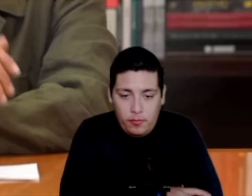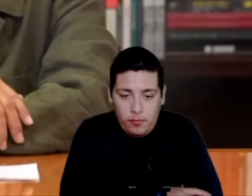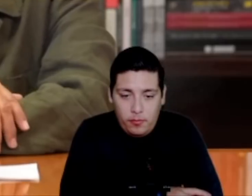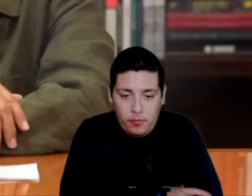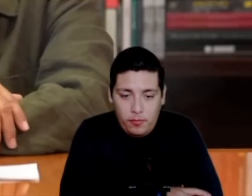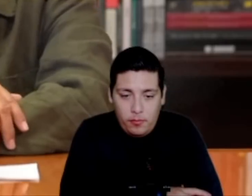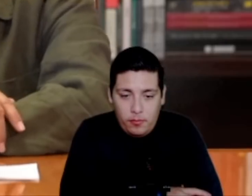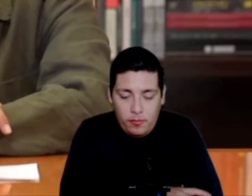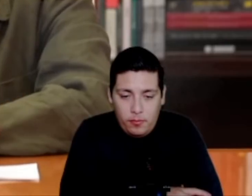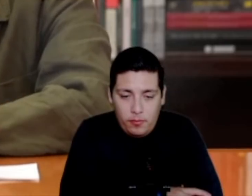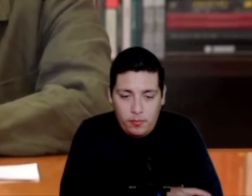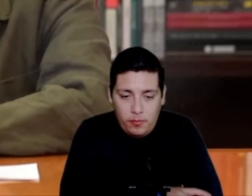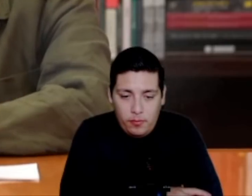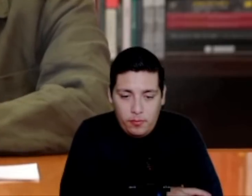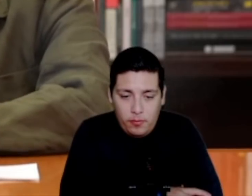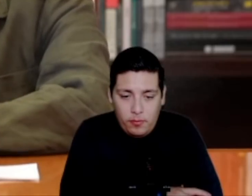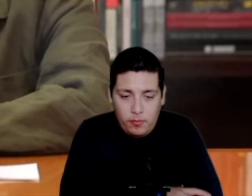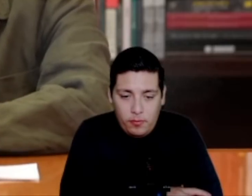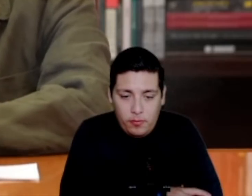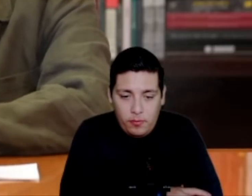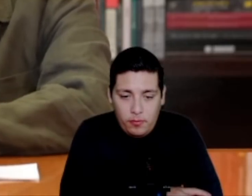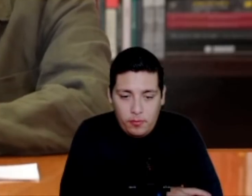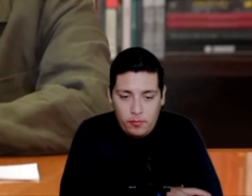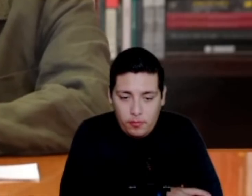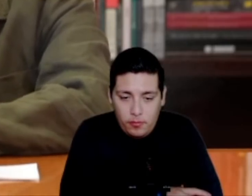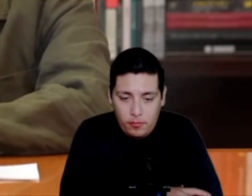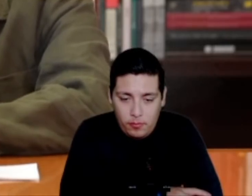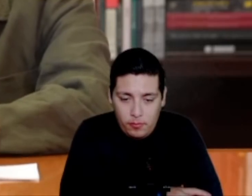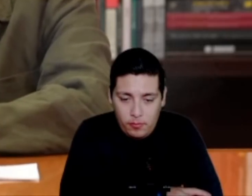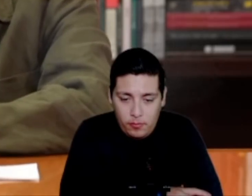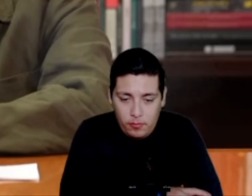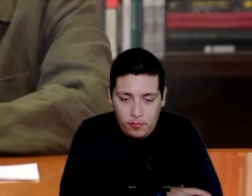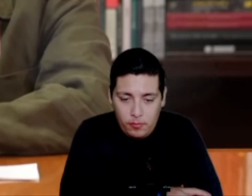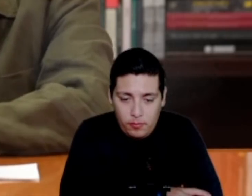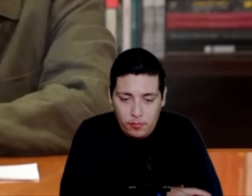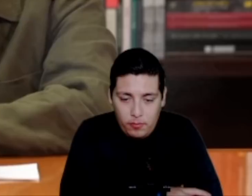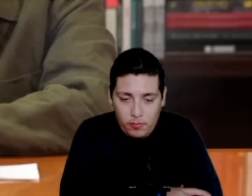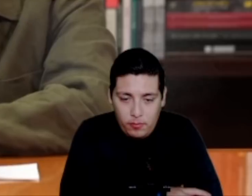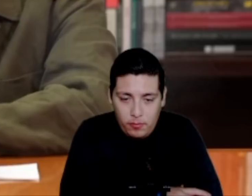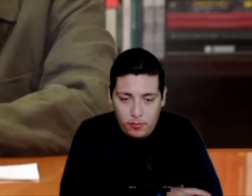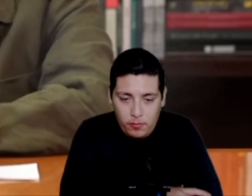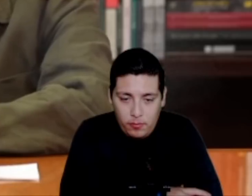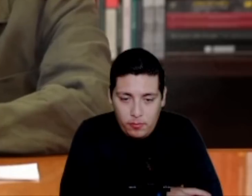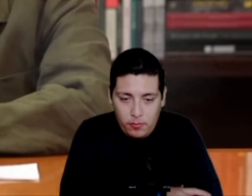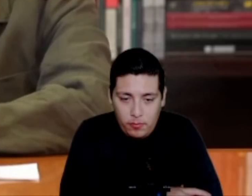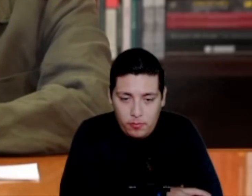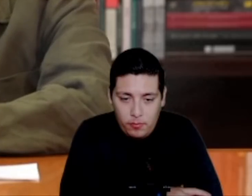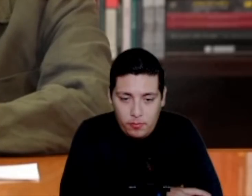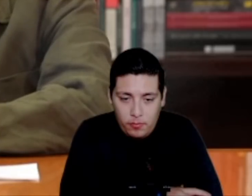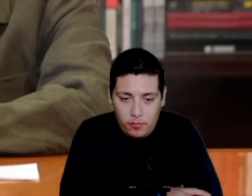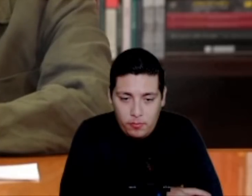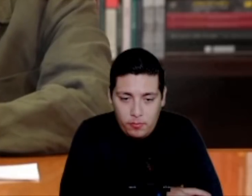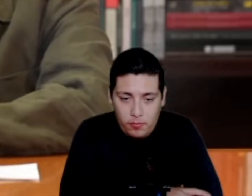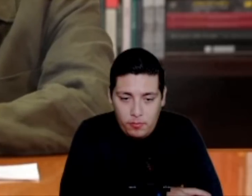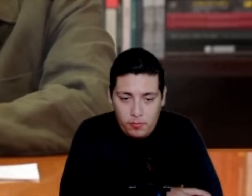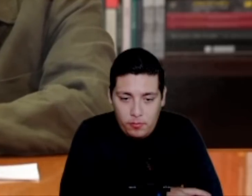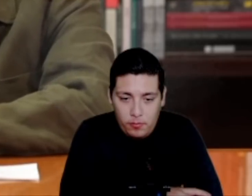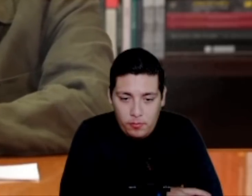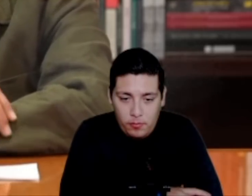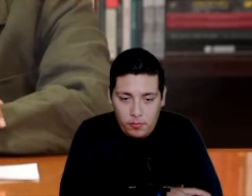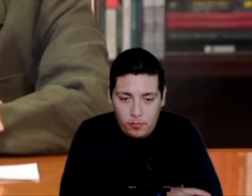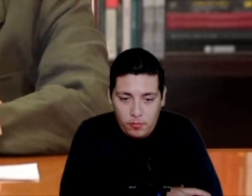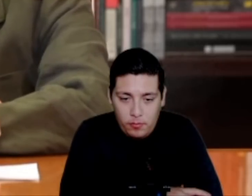una pérdida de mi vida. ¿Cómo queda el país? Tiene